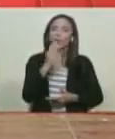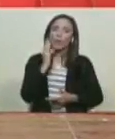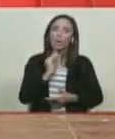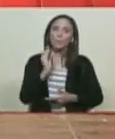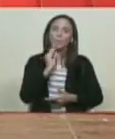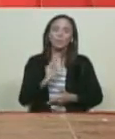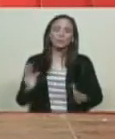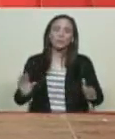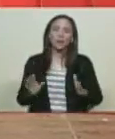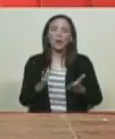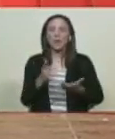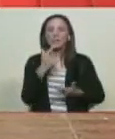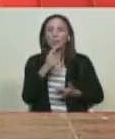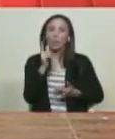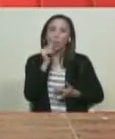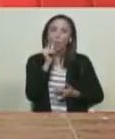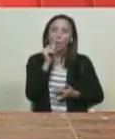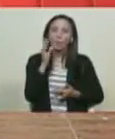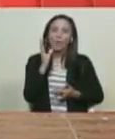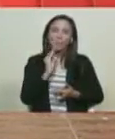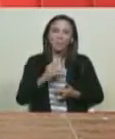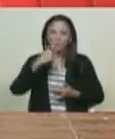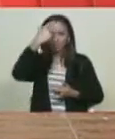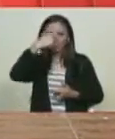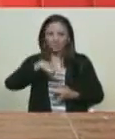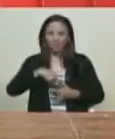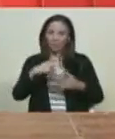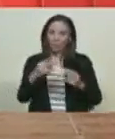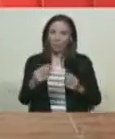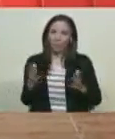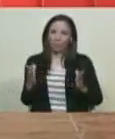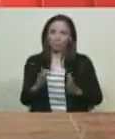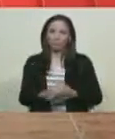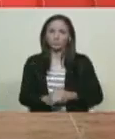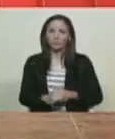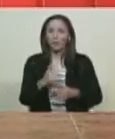de un hombre, solamente que la tengo.